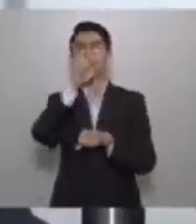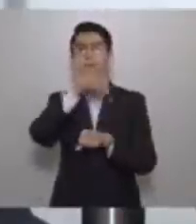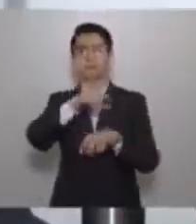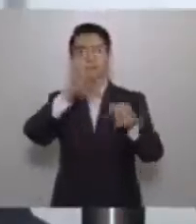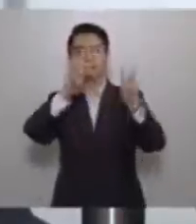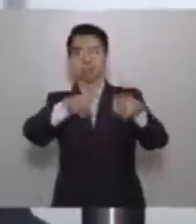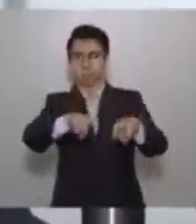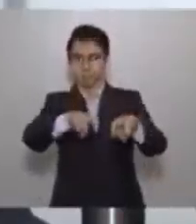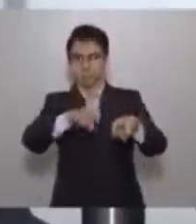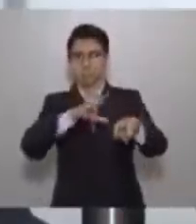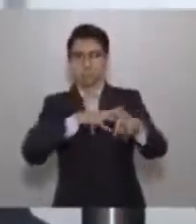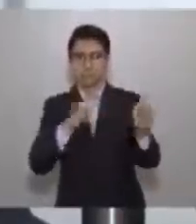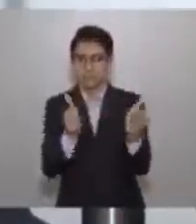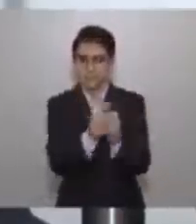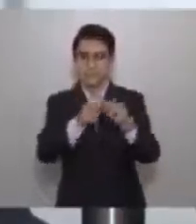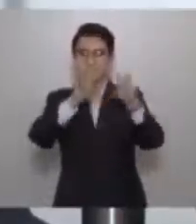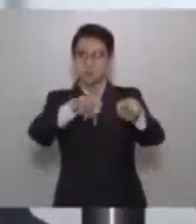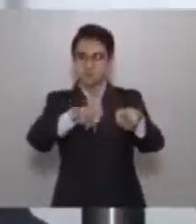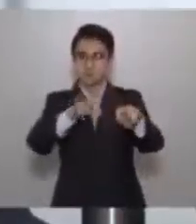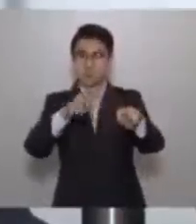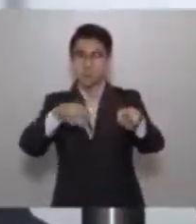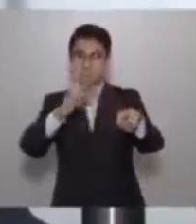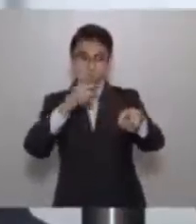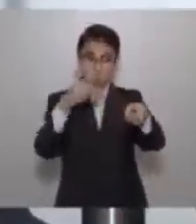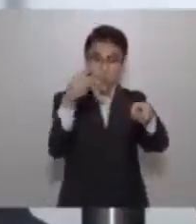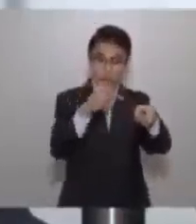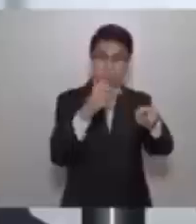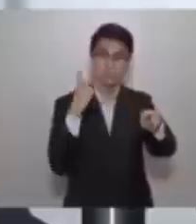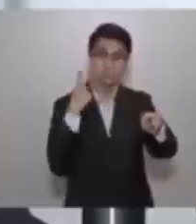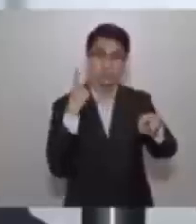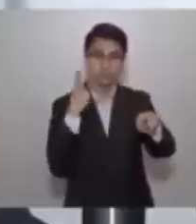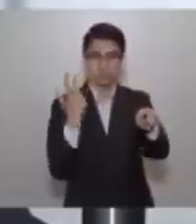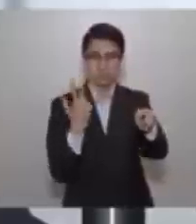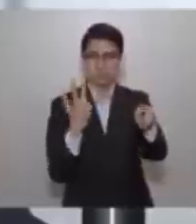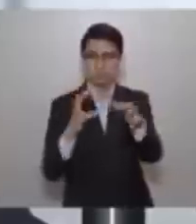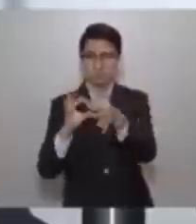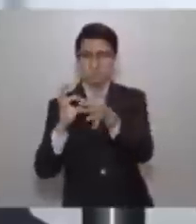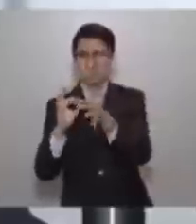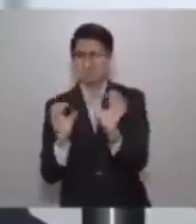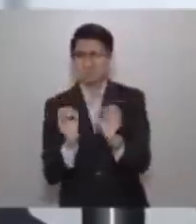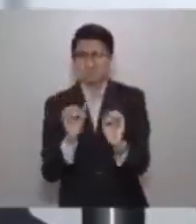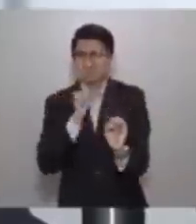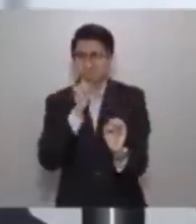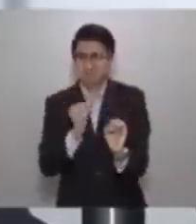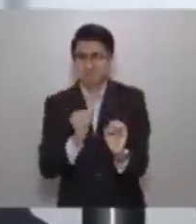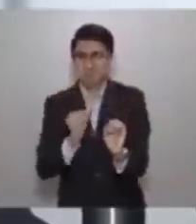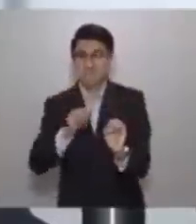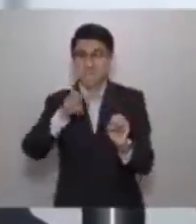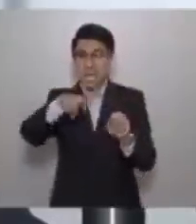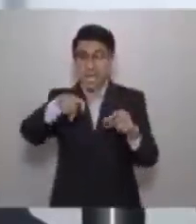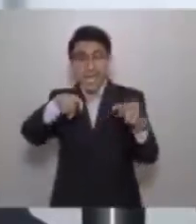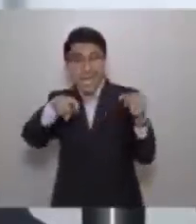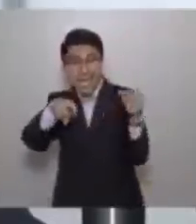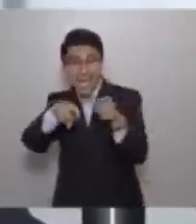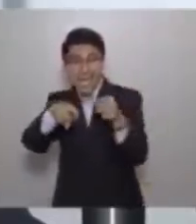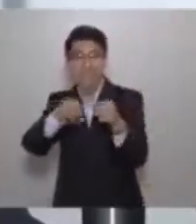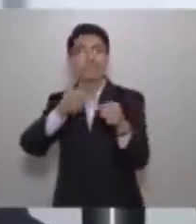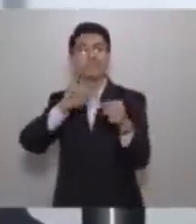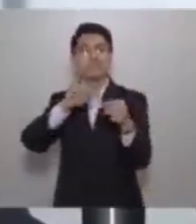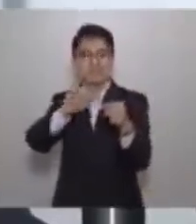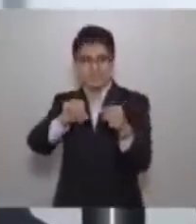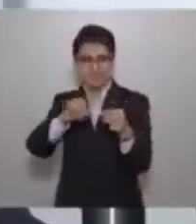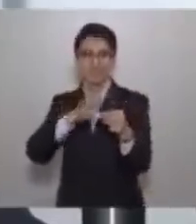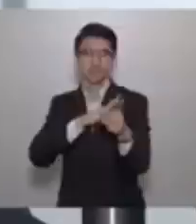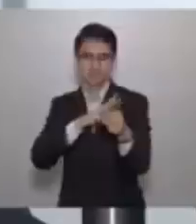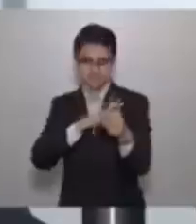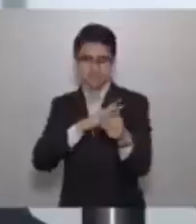Hasta este momento entendemos que este sujeto de apodado El Trébol no mantuvo ni él ni personas vinculadas al mismo